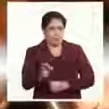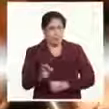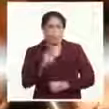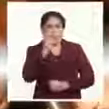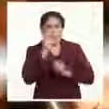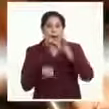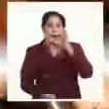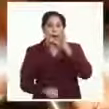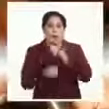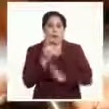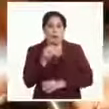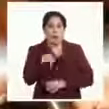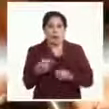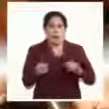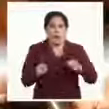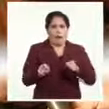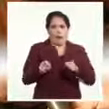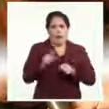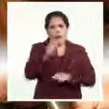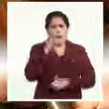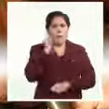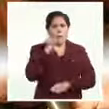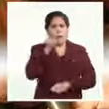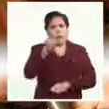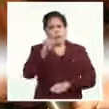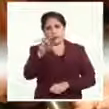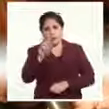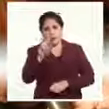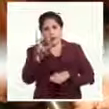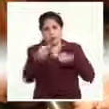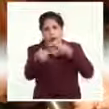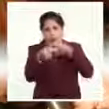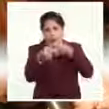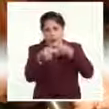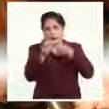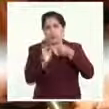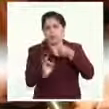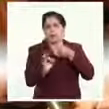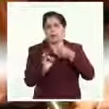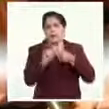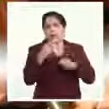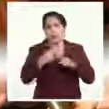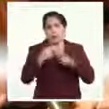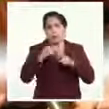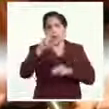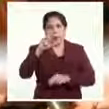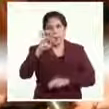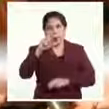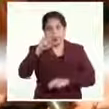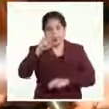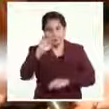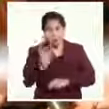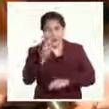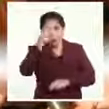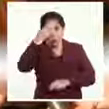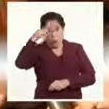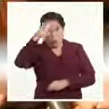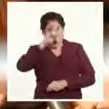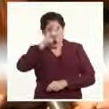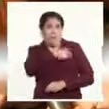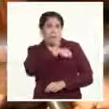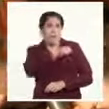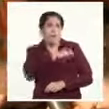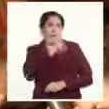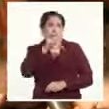la Onda Corta en el año 33. Una emisora que se conoció como la COPO. Pero el pueblo empezó a decirle la